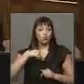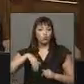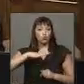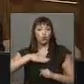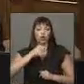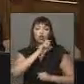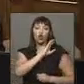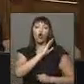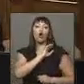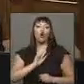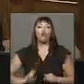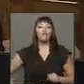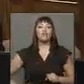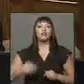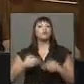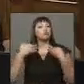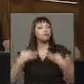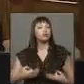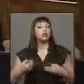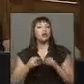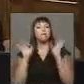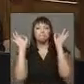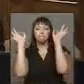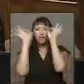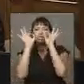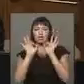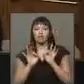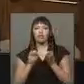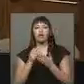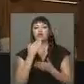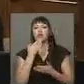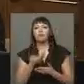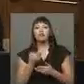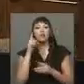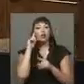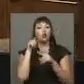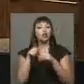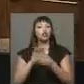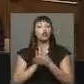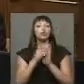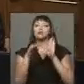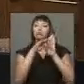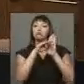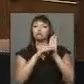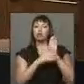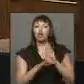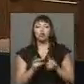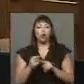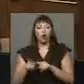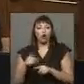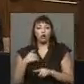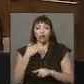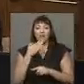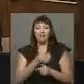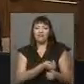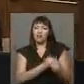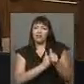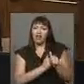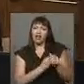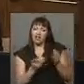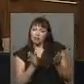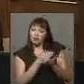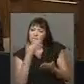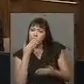decidido enfrentar de manera concreta y específica. El objeto de todas estas medidas no es otro que enfrentar,